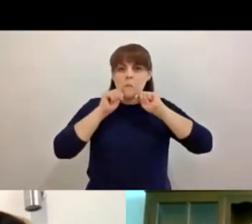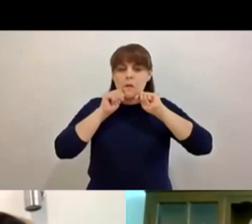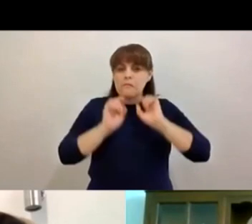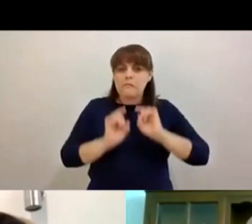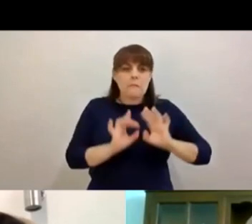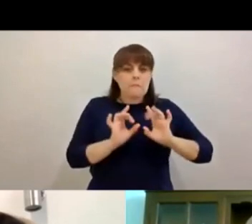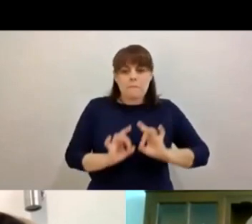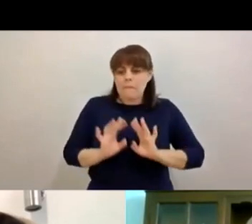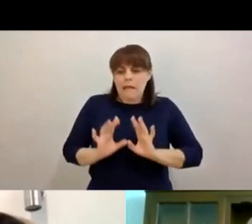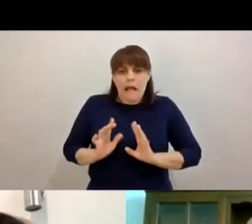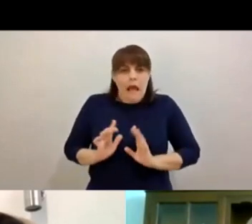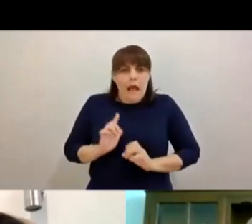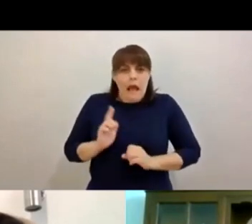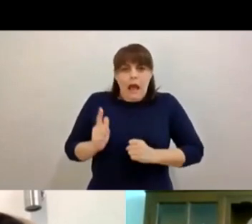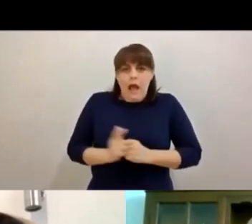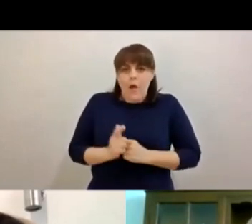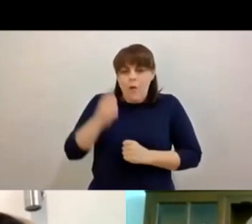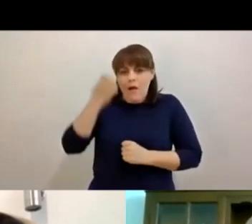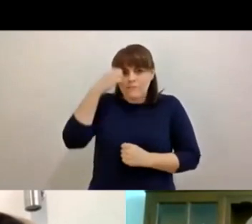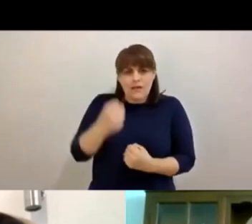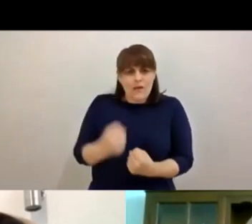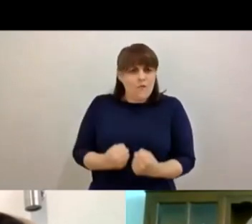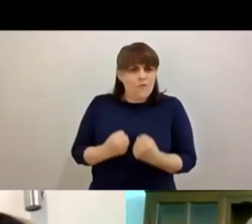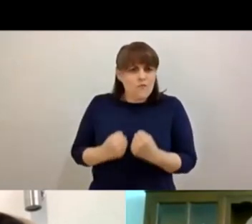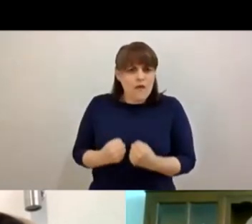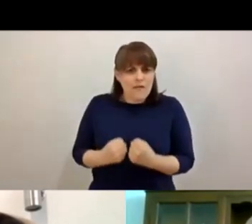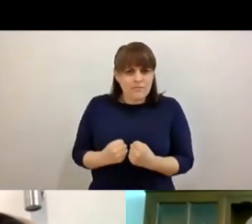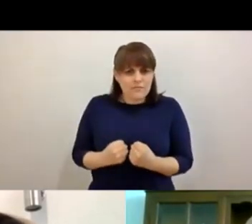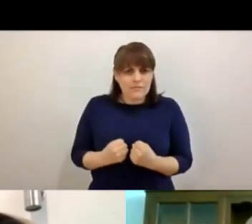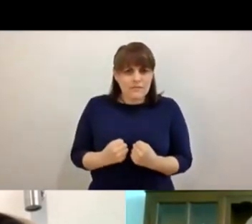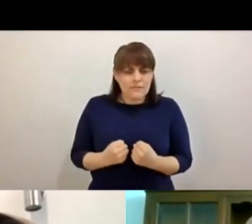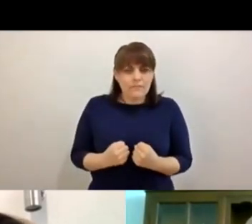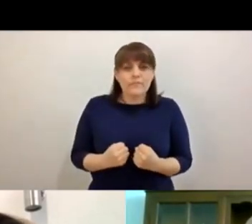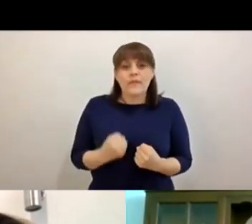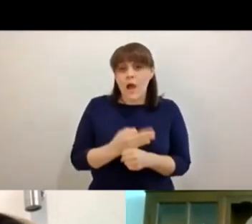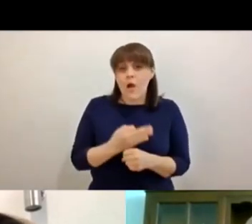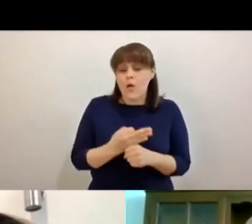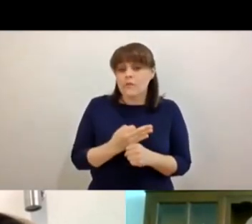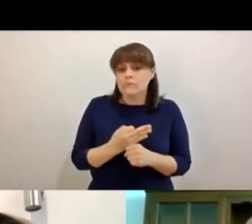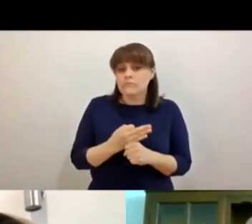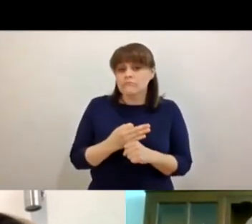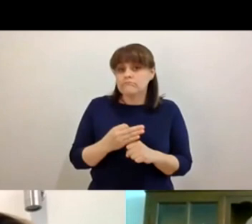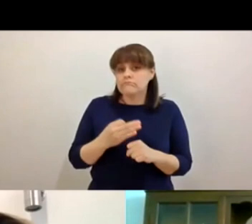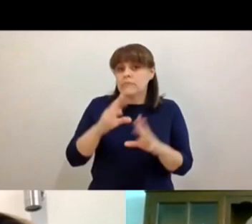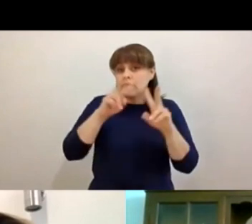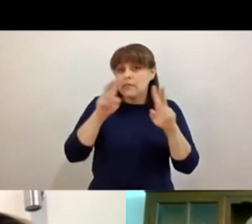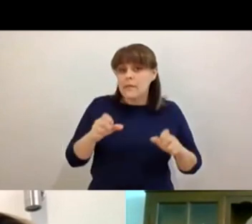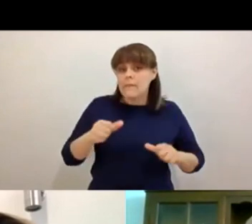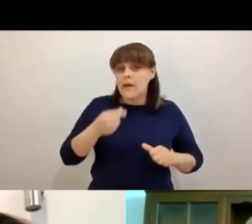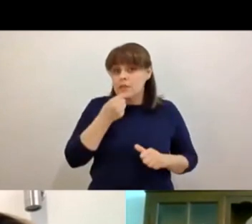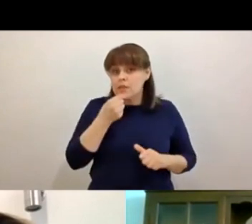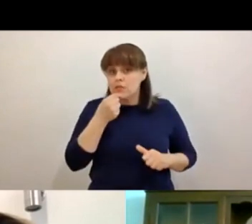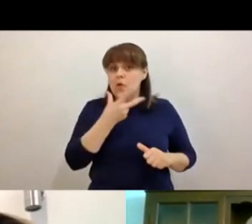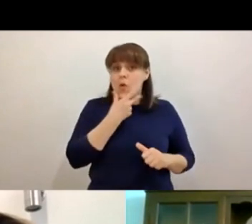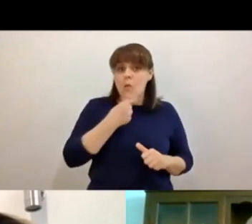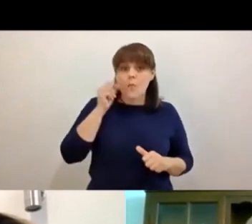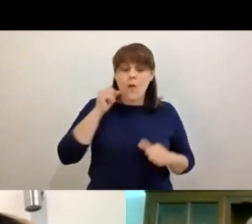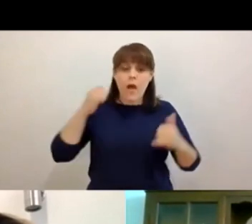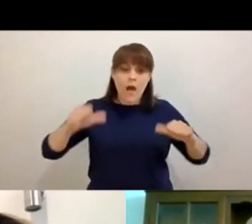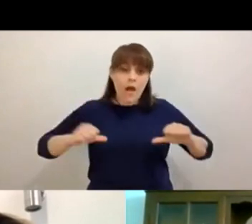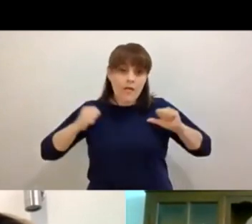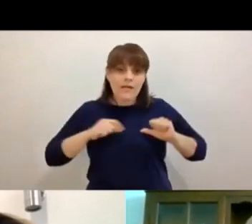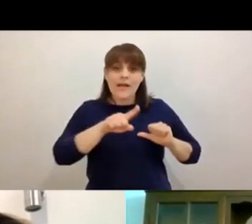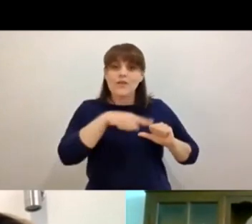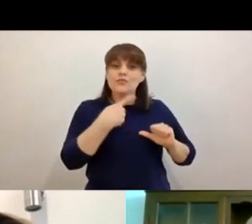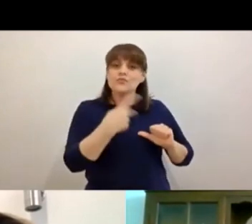persona. Y en este caso estamos hablando de niños, niños y adolescentes, que son personas que se encuentran en una edad vulnerable.